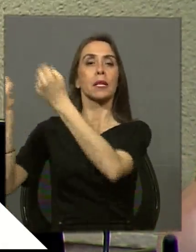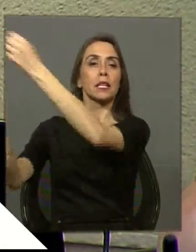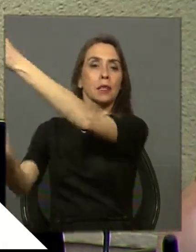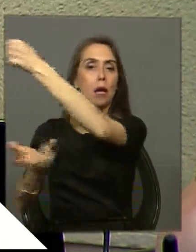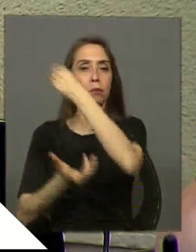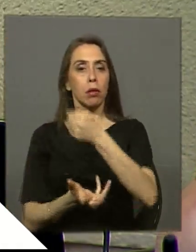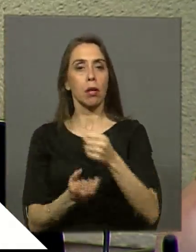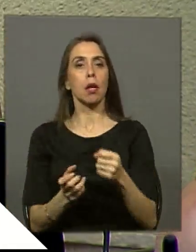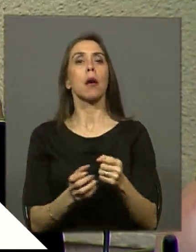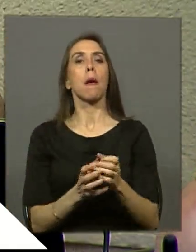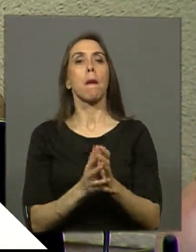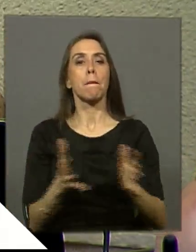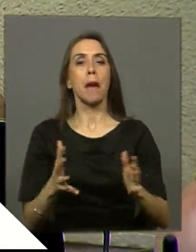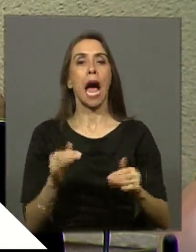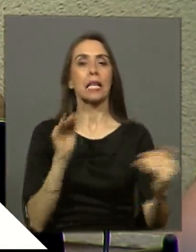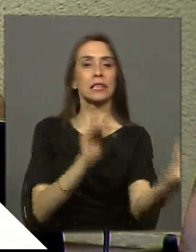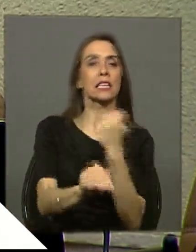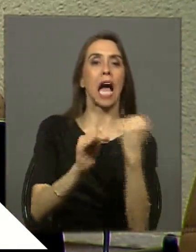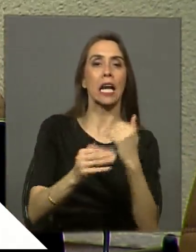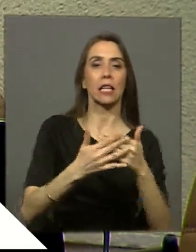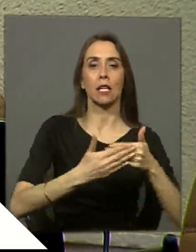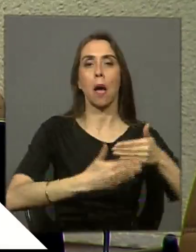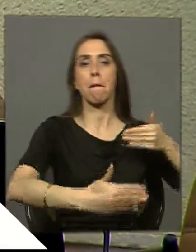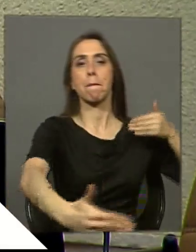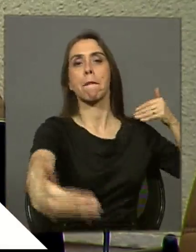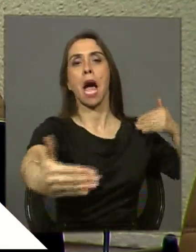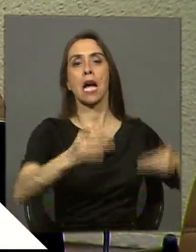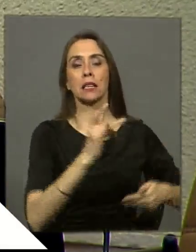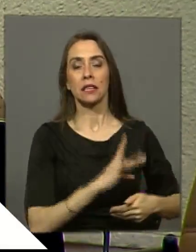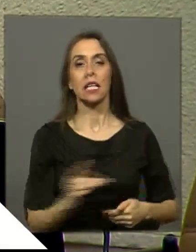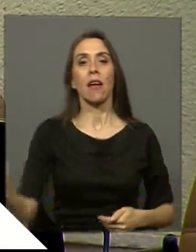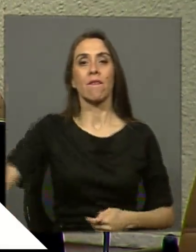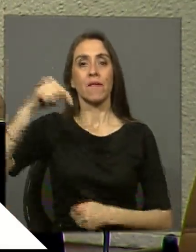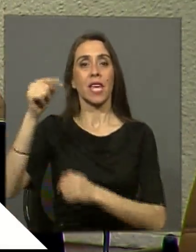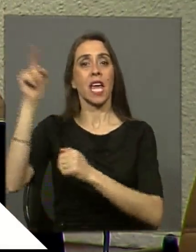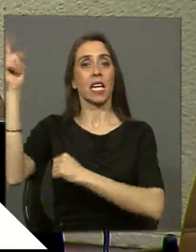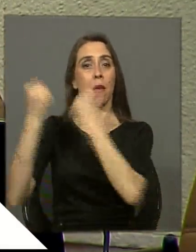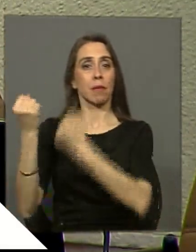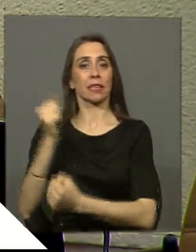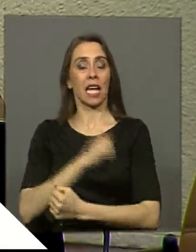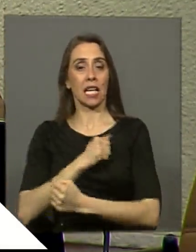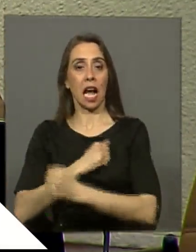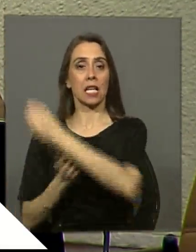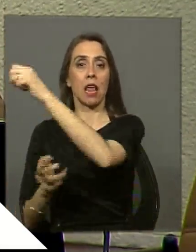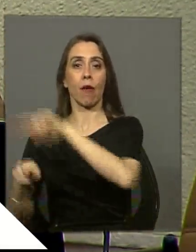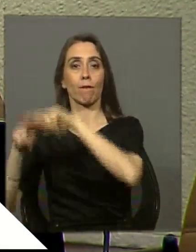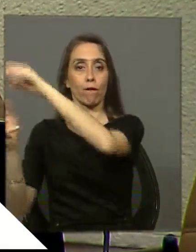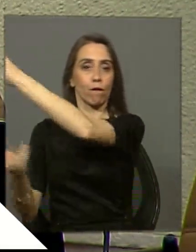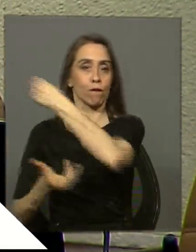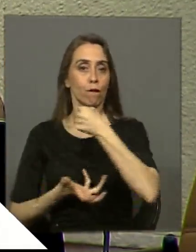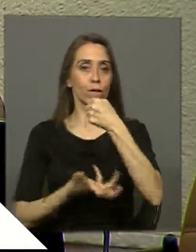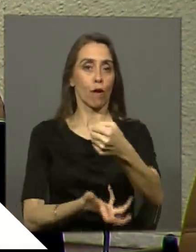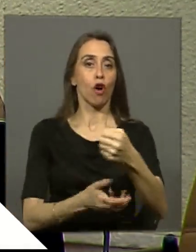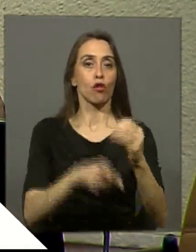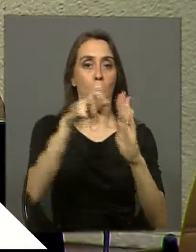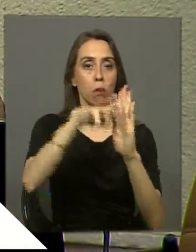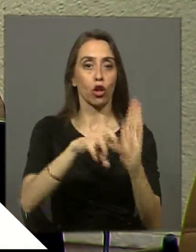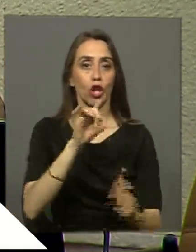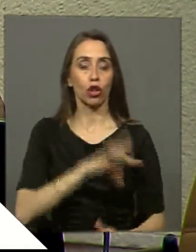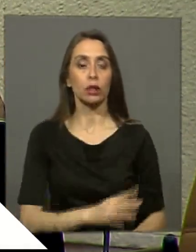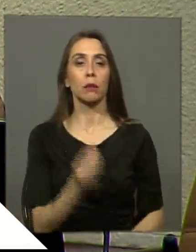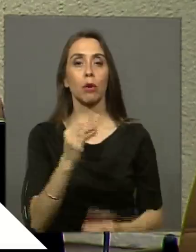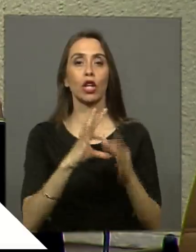expansión vial chilena vienen los canadienses a invertir en los proyectos porque son rentables